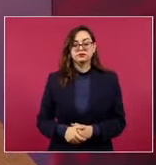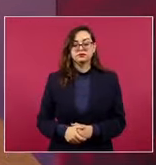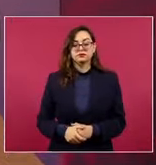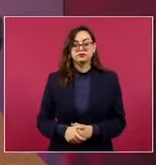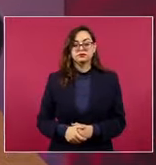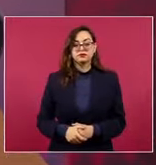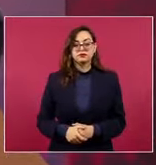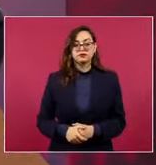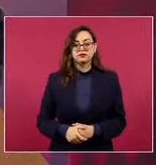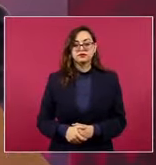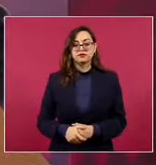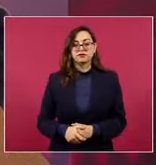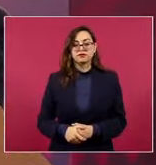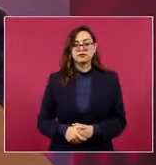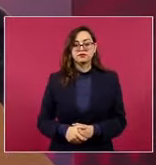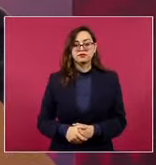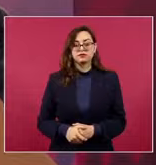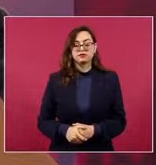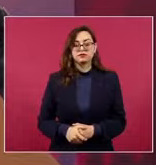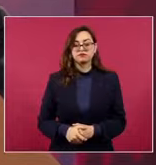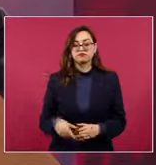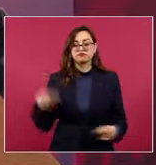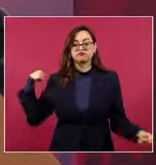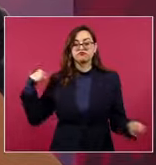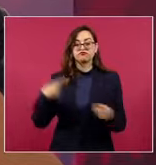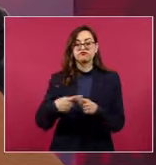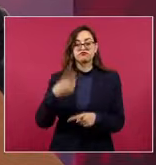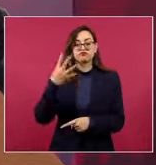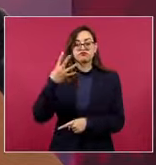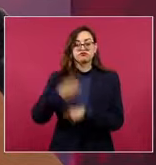Aquí está. A 4 años.